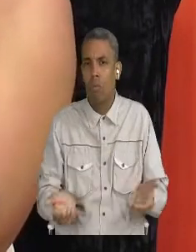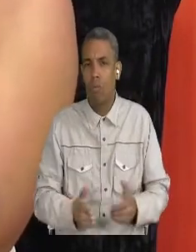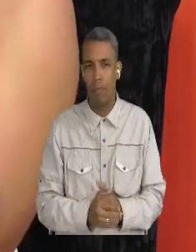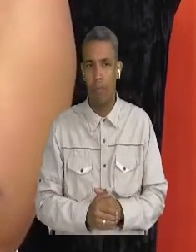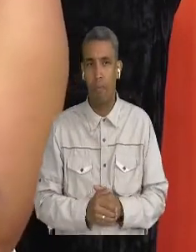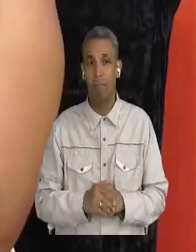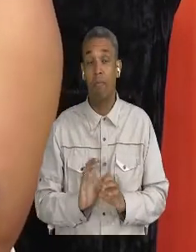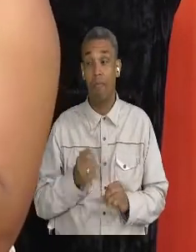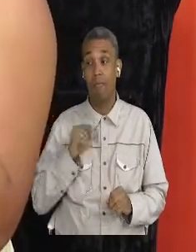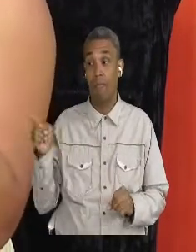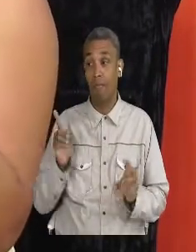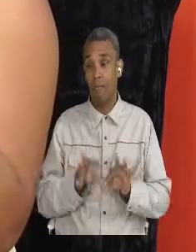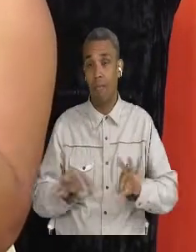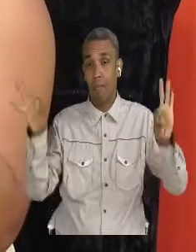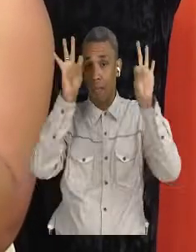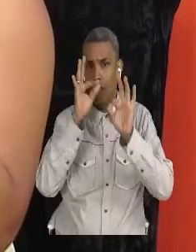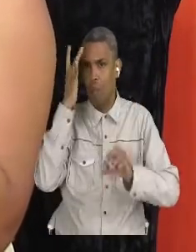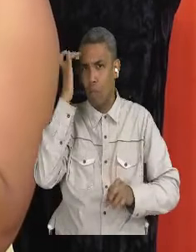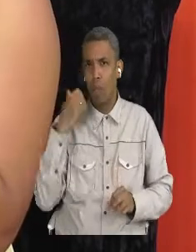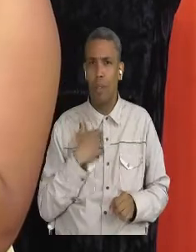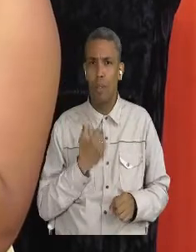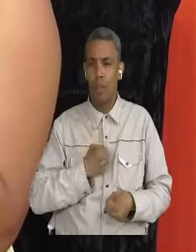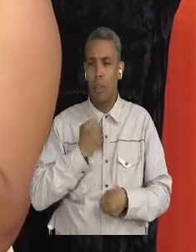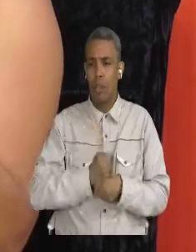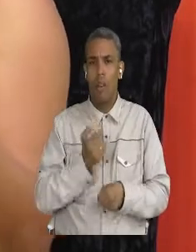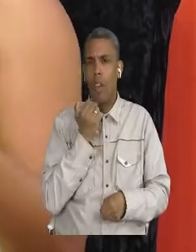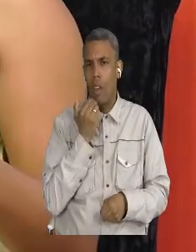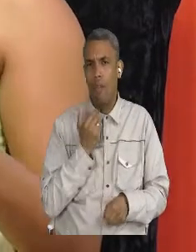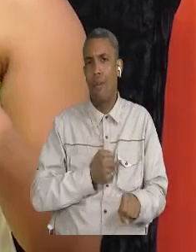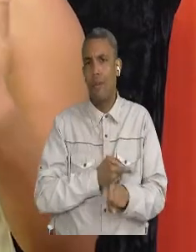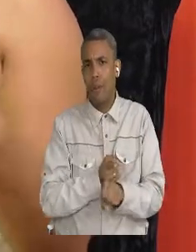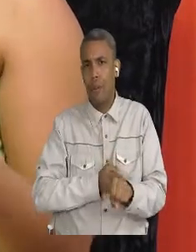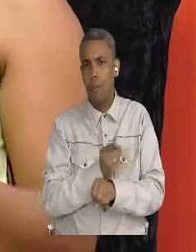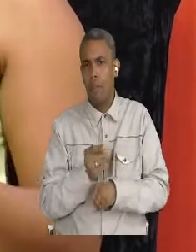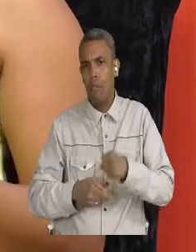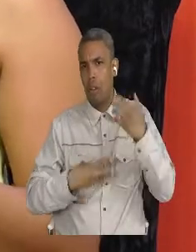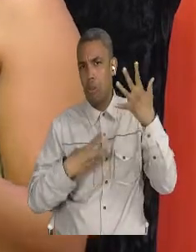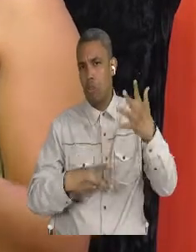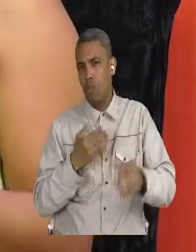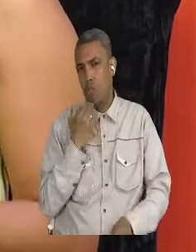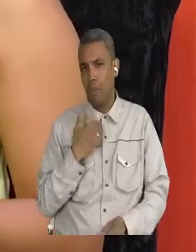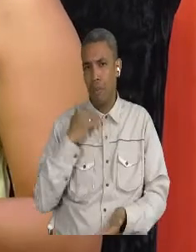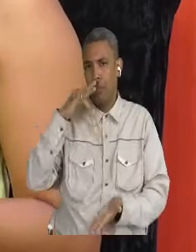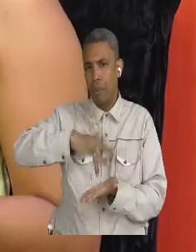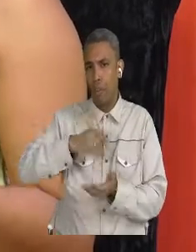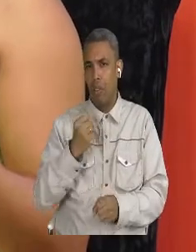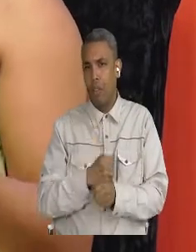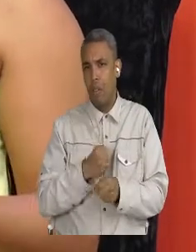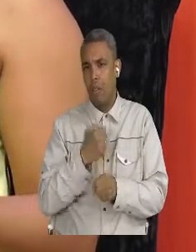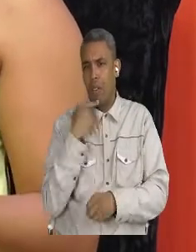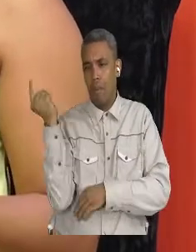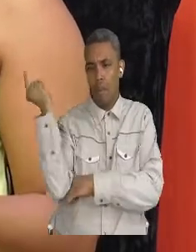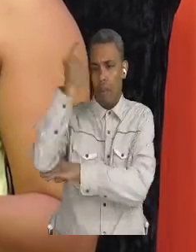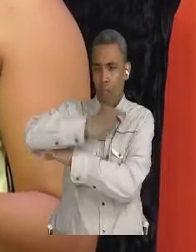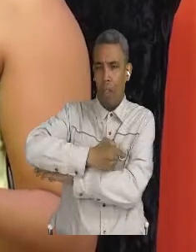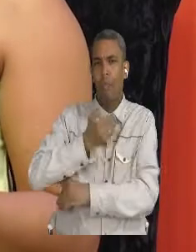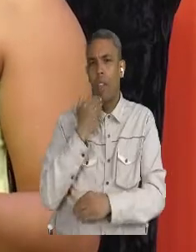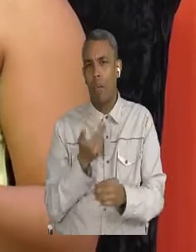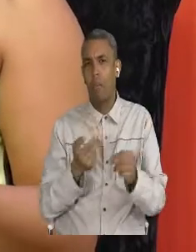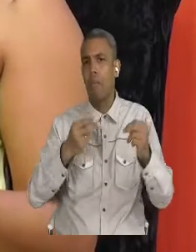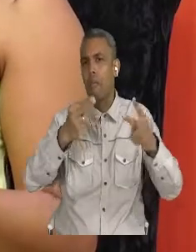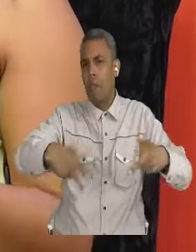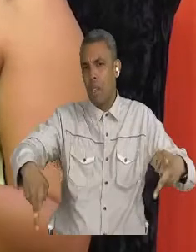9 horas y pues es algo en lo que tenemos que dedicarnos un poco más de tiempo a que sea un espacio agradable para las personas con las que estamos compartiendo. Sobre